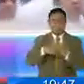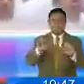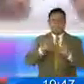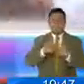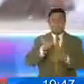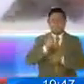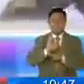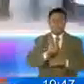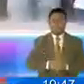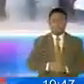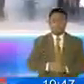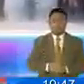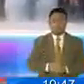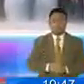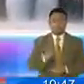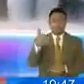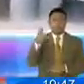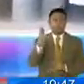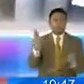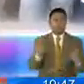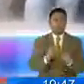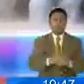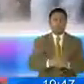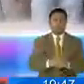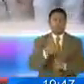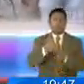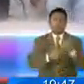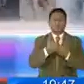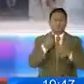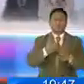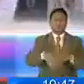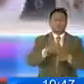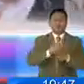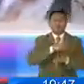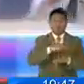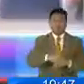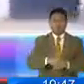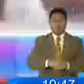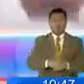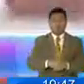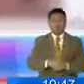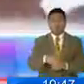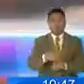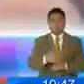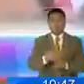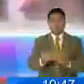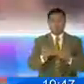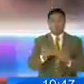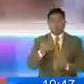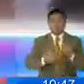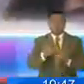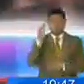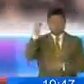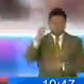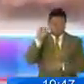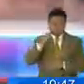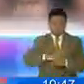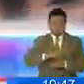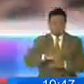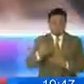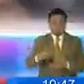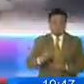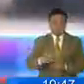Las intervenciones fueron cortas, presentó a varios de los candidatos, tanto nacionales como los de la provincia. Se refirió a la crisis que atraviesa Tulcán, comentando la falta de